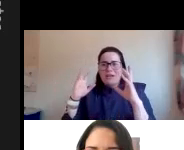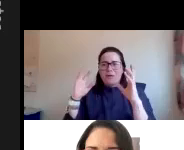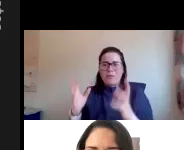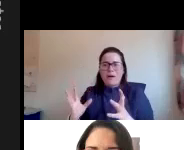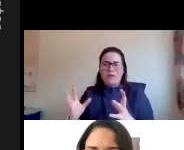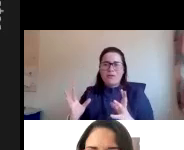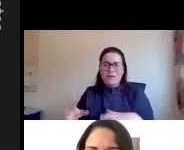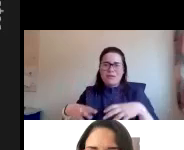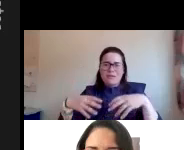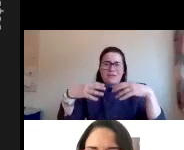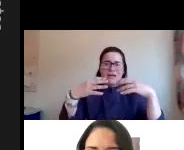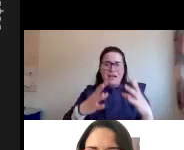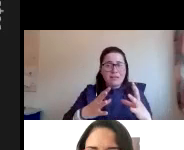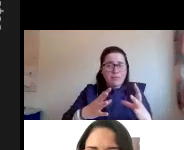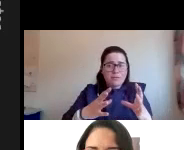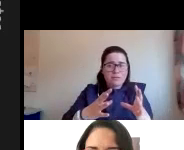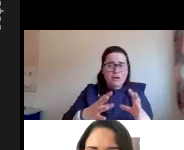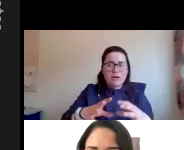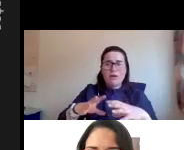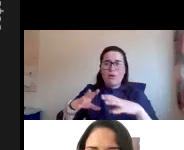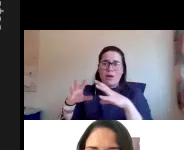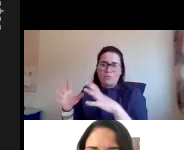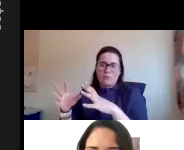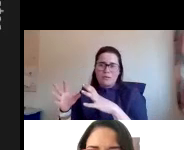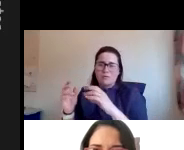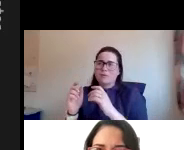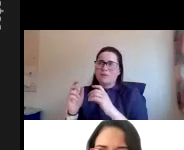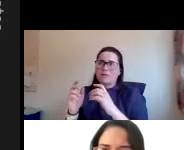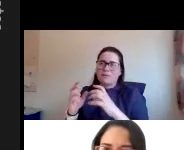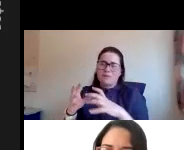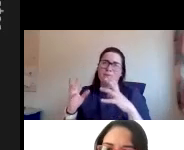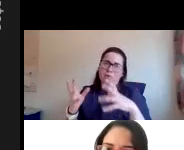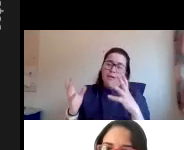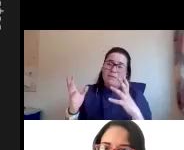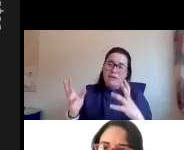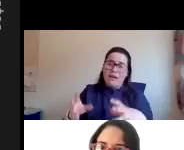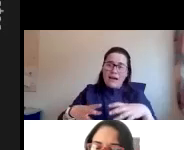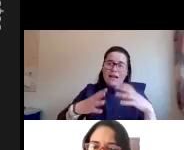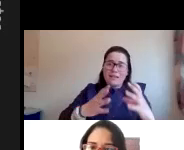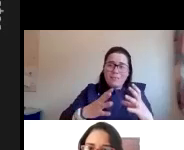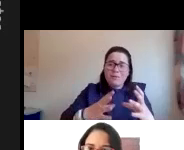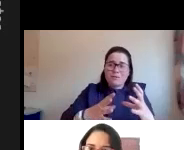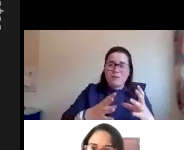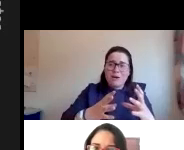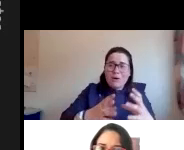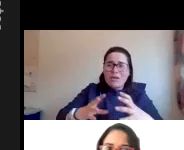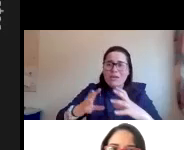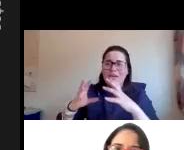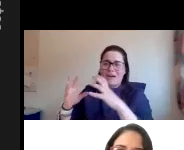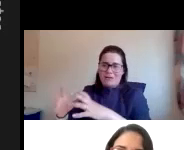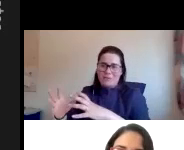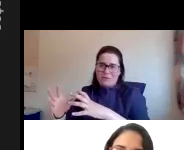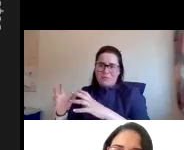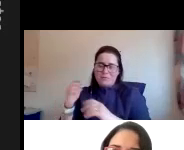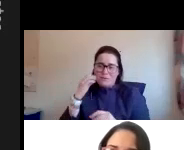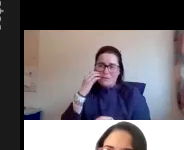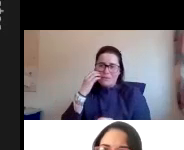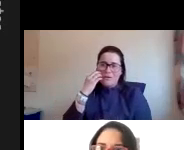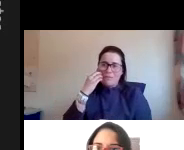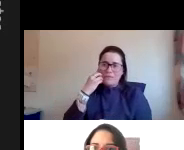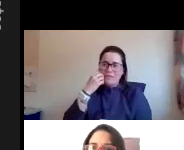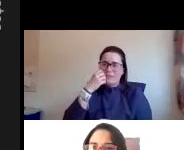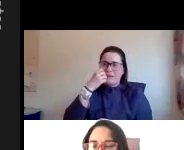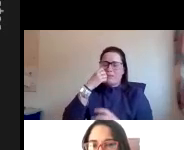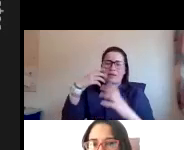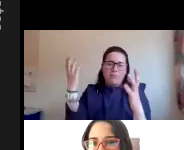hecho adecuado ya sea al tipo de suelo o al cultivo, o más bien, al tipo de suelo y al cultivo. Entonces,